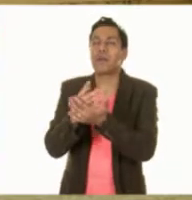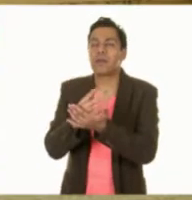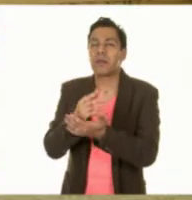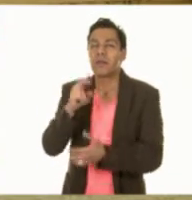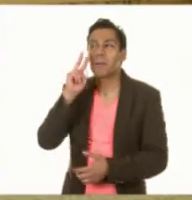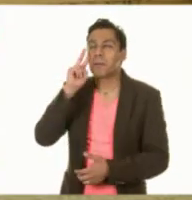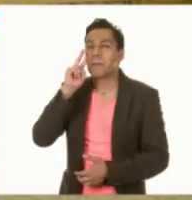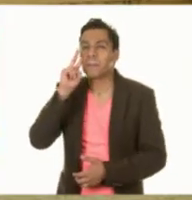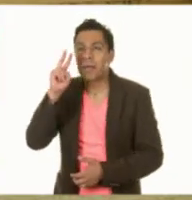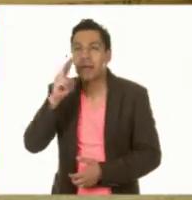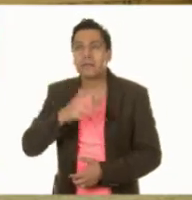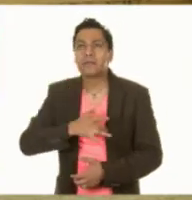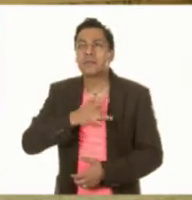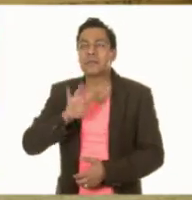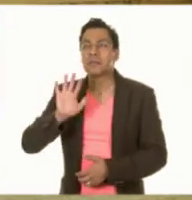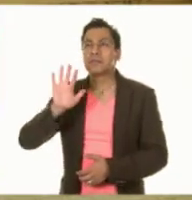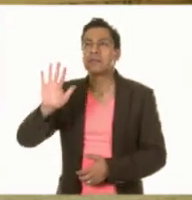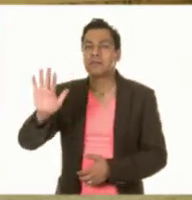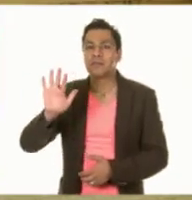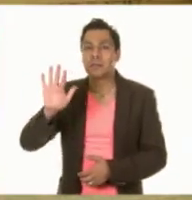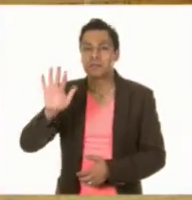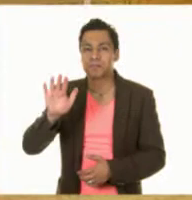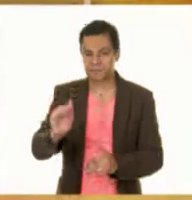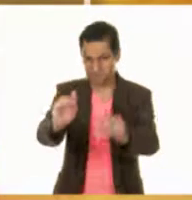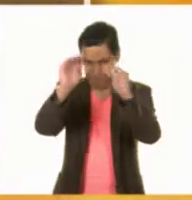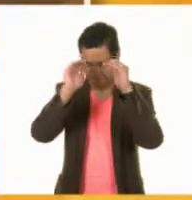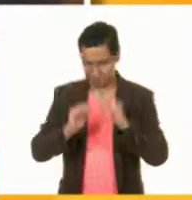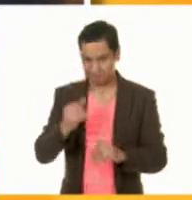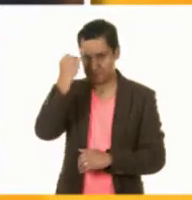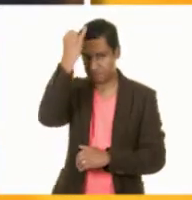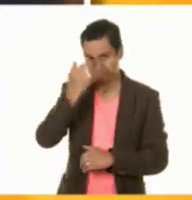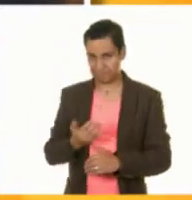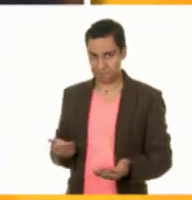Muy bien. Vamos a la siguiente. Vamos.